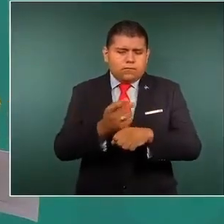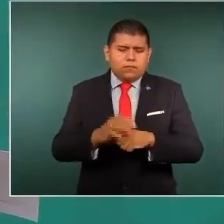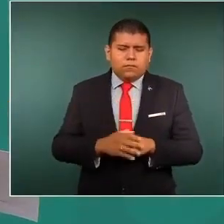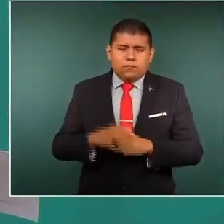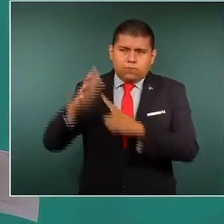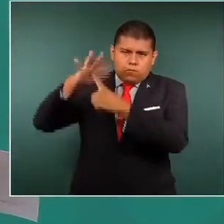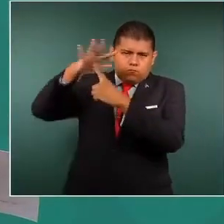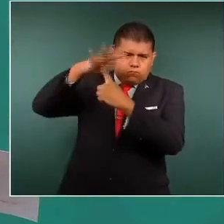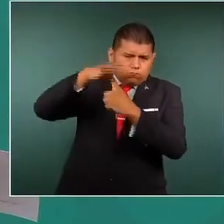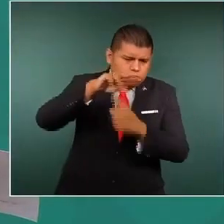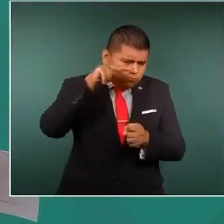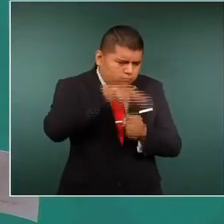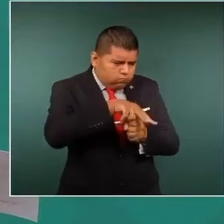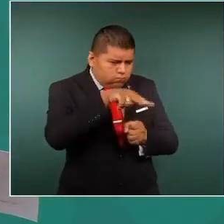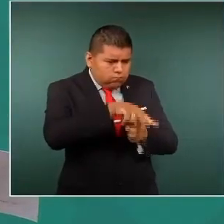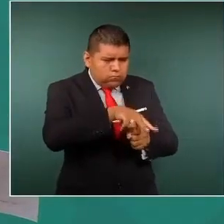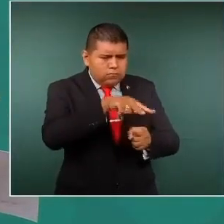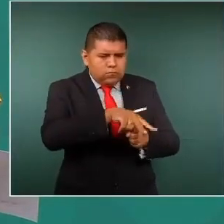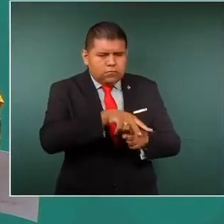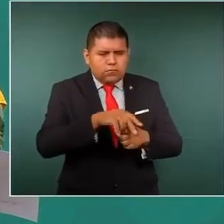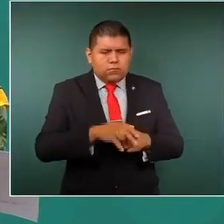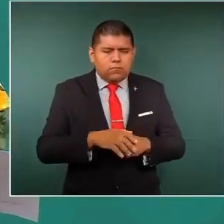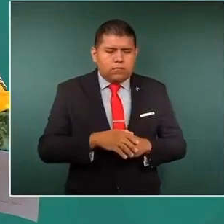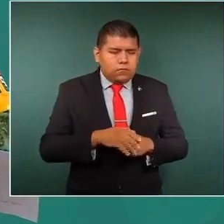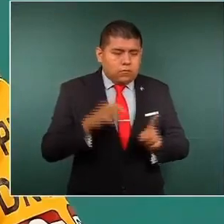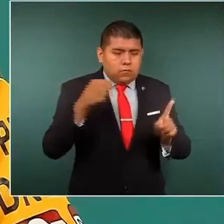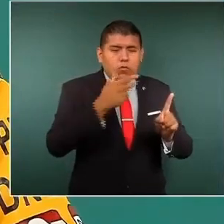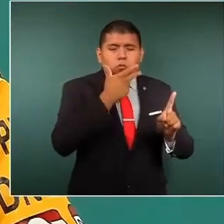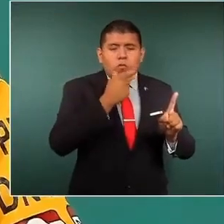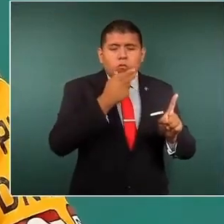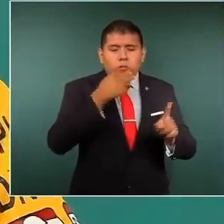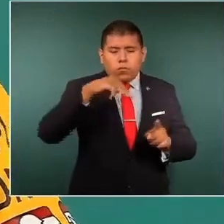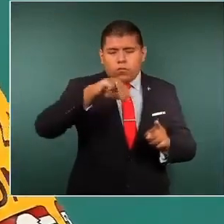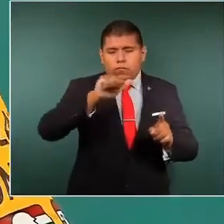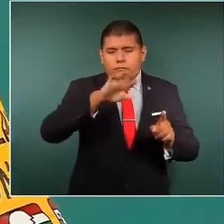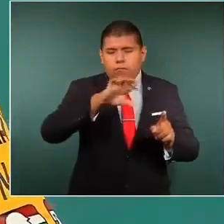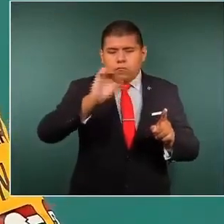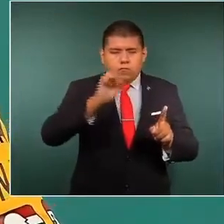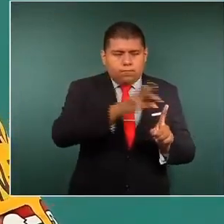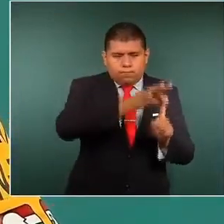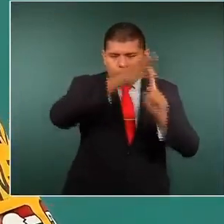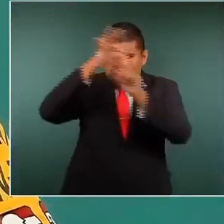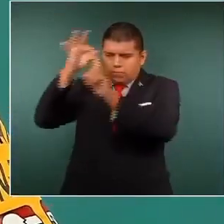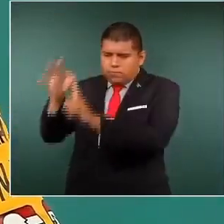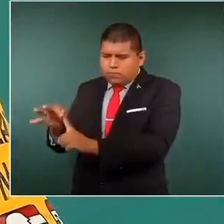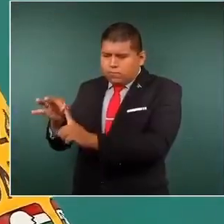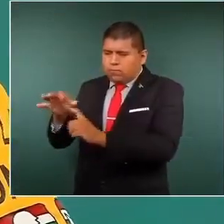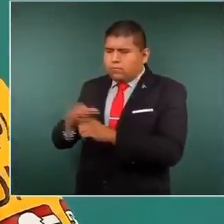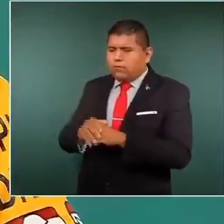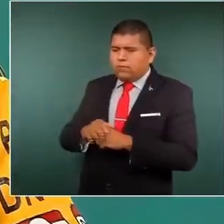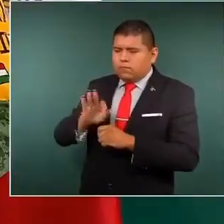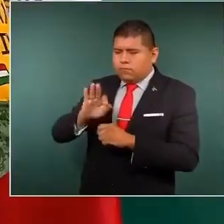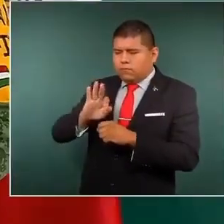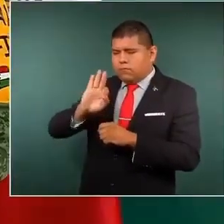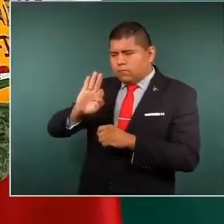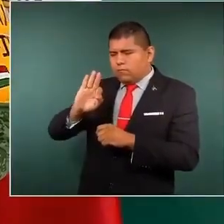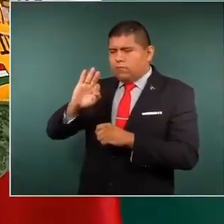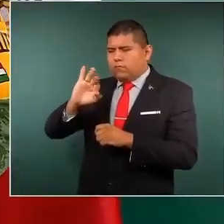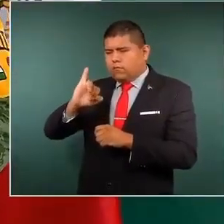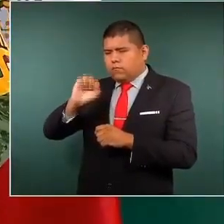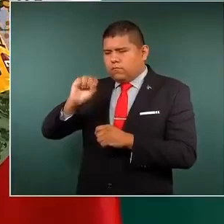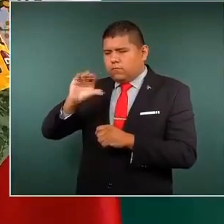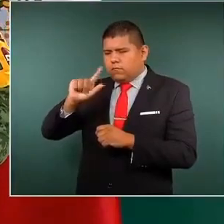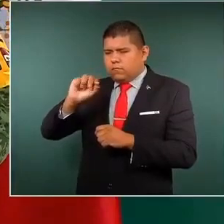del helicóptero de la Fuerza Aérea, trasladando al Marro al complejo de justicia de la Fiscalía del Estado en la ciudad